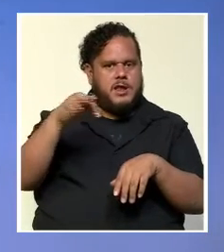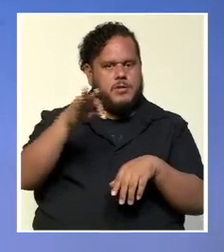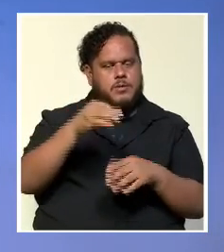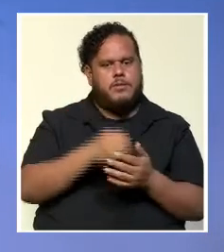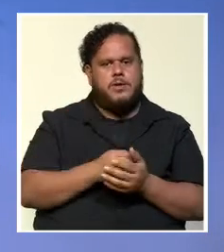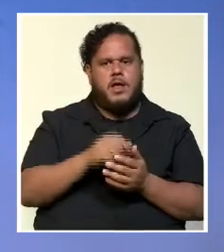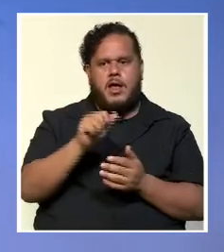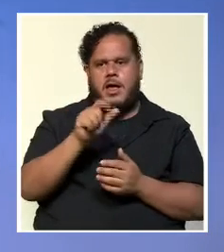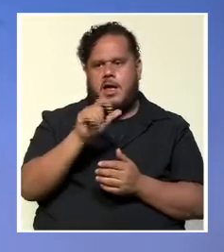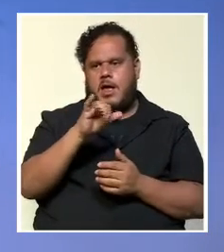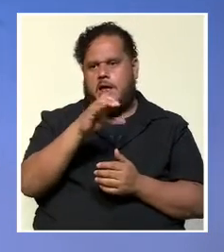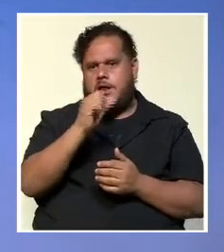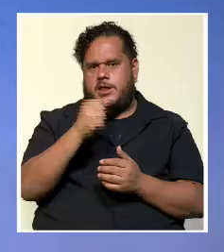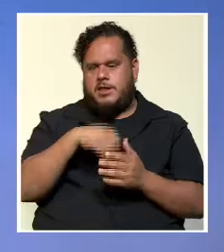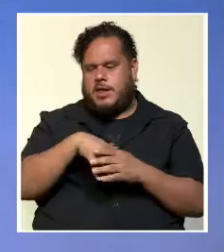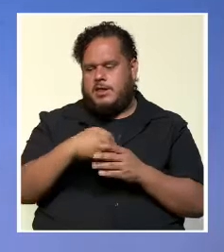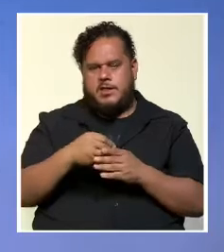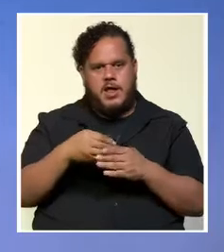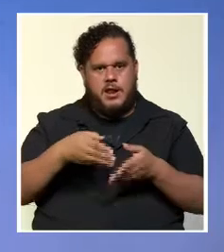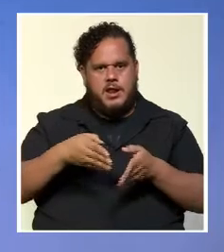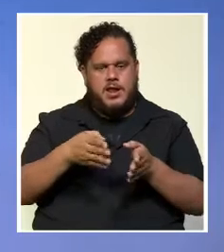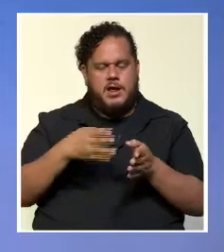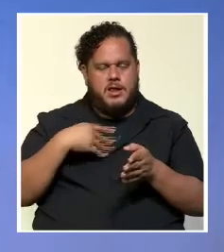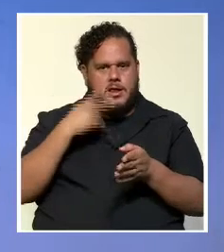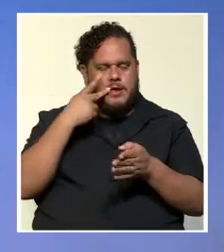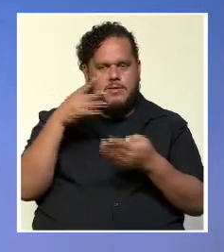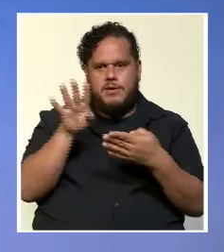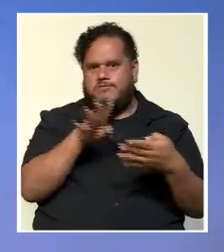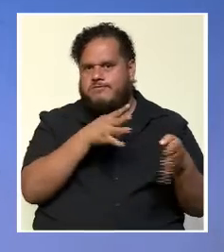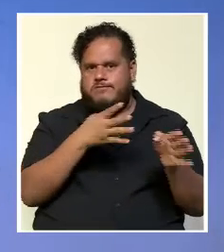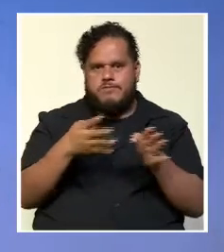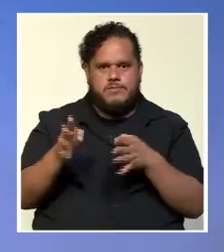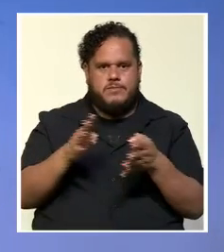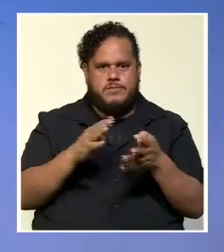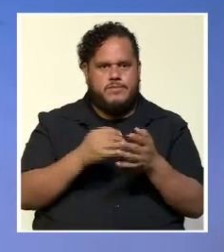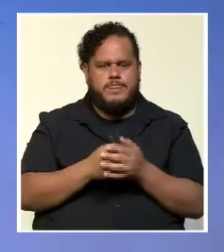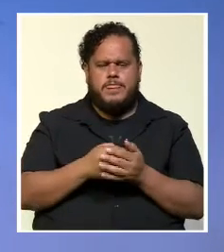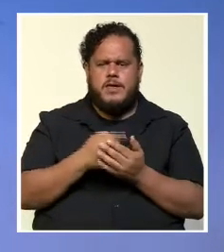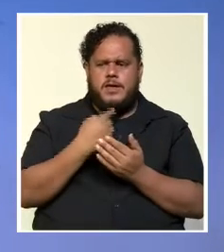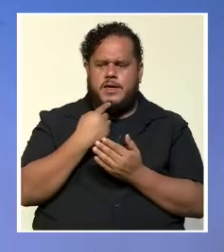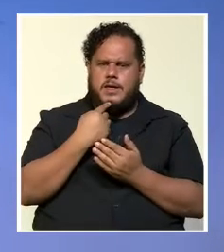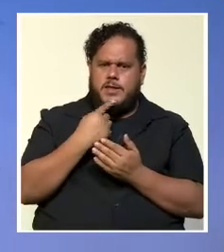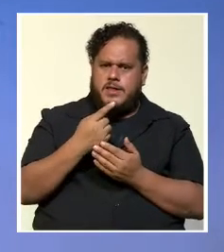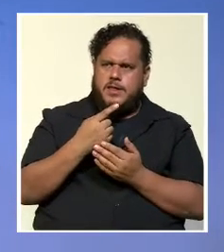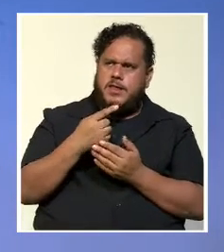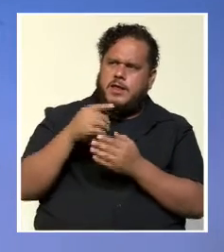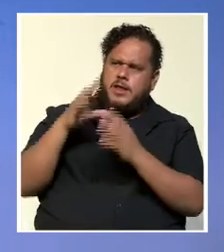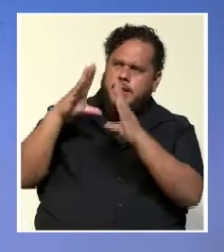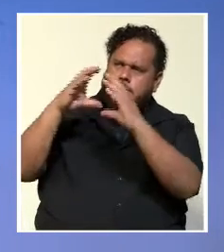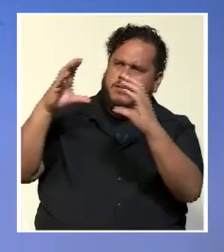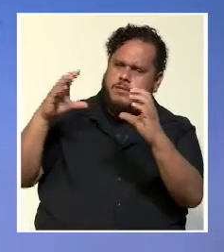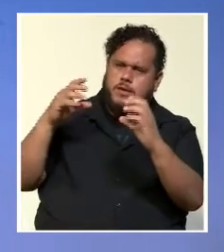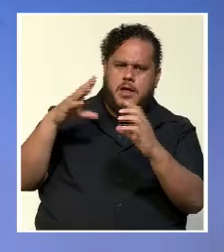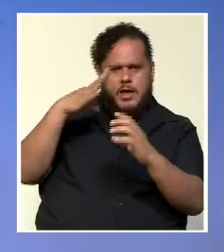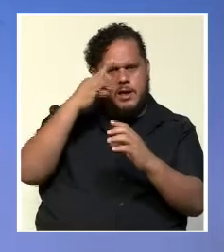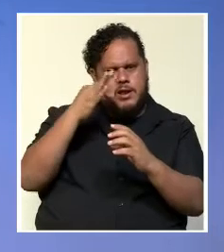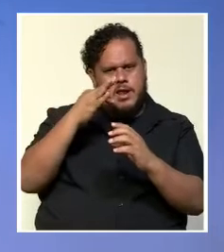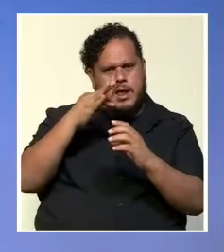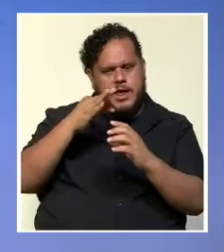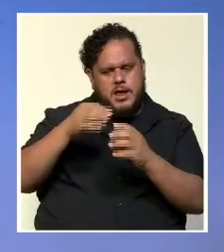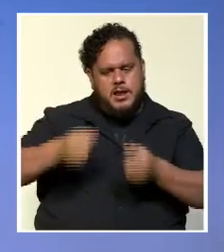Alicia sale a la calle y se enfrenta con las tormentas tropicales. Predice temporales, supone la caída de las